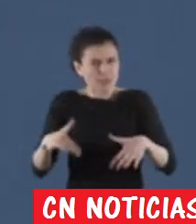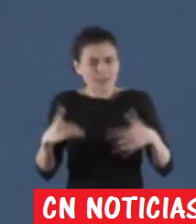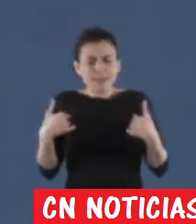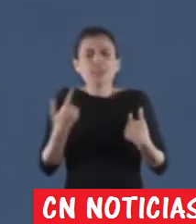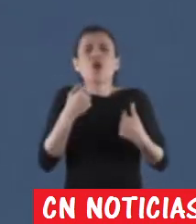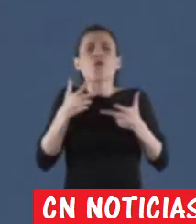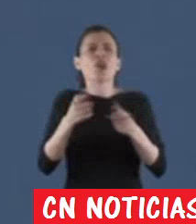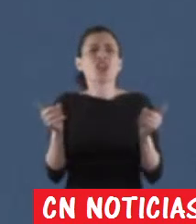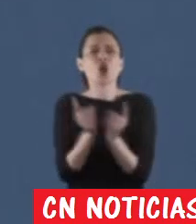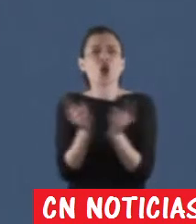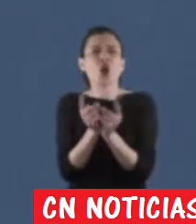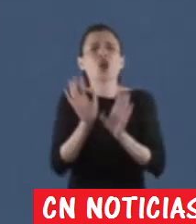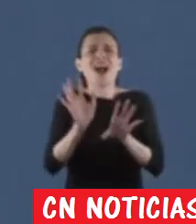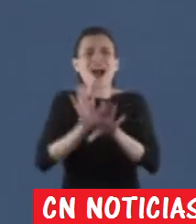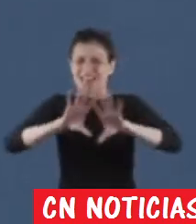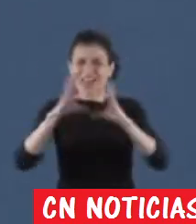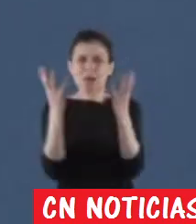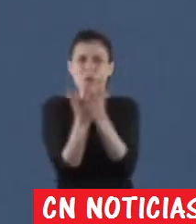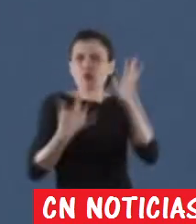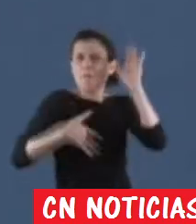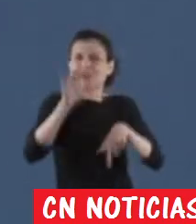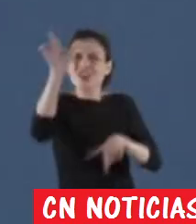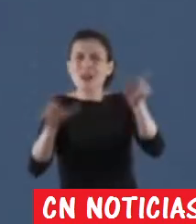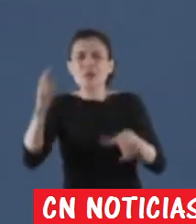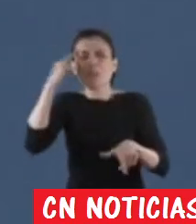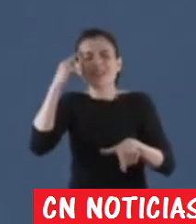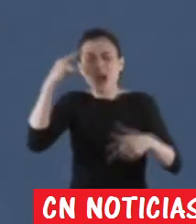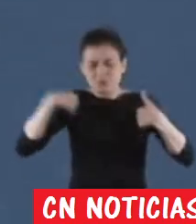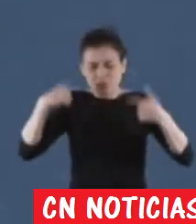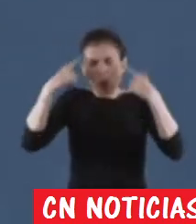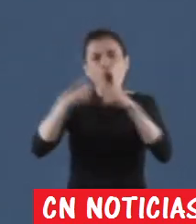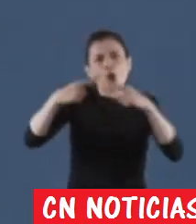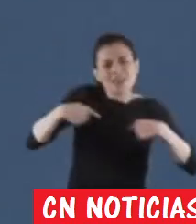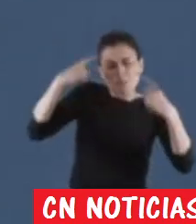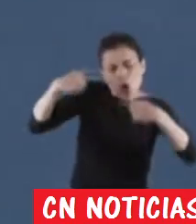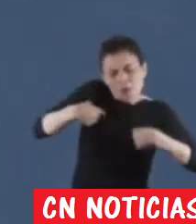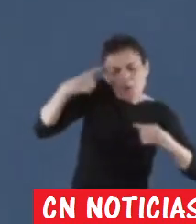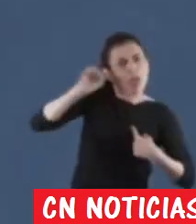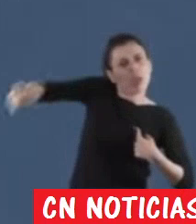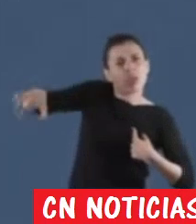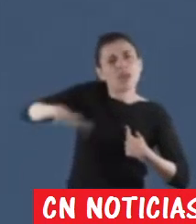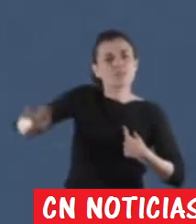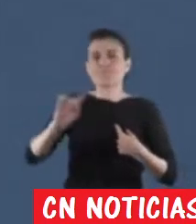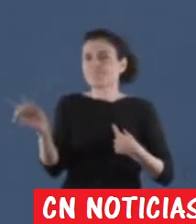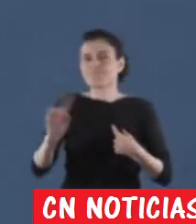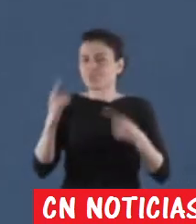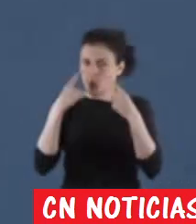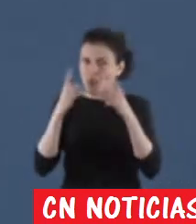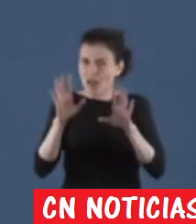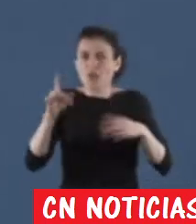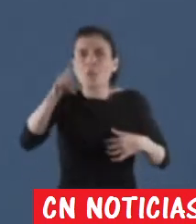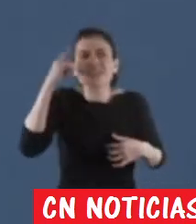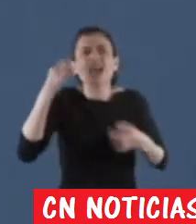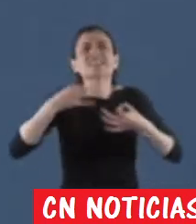en un mundo en donde a veces el individualismo parece que es la única forma de que te vaya bien y nosotros decimos, ¡hey, no! No existe que te vaya bien